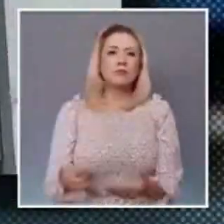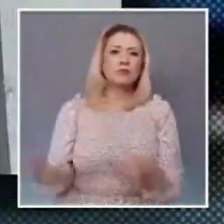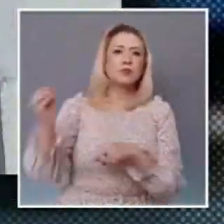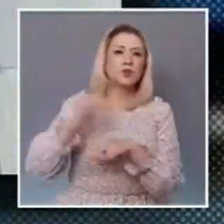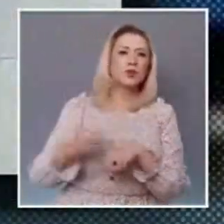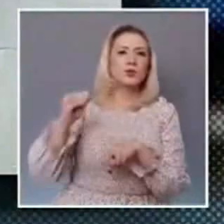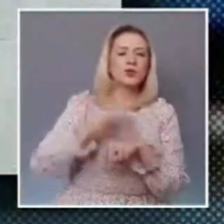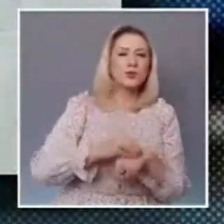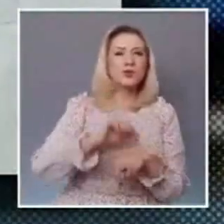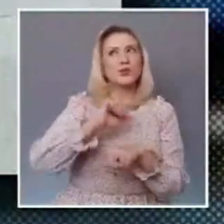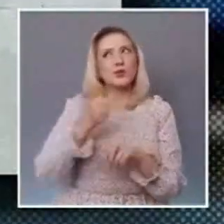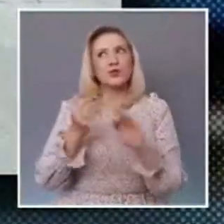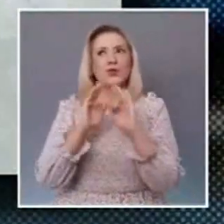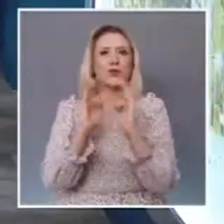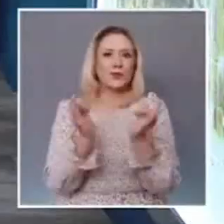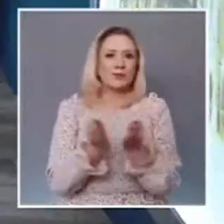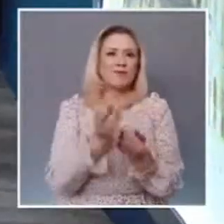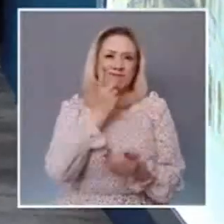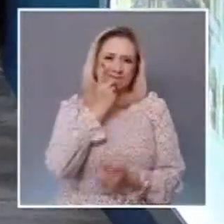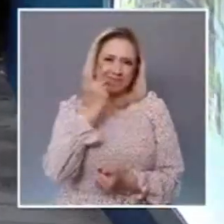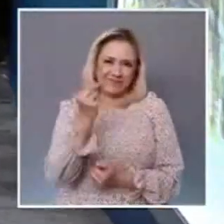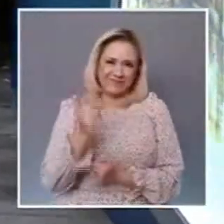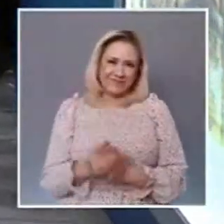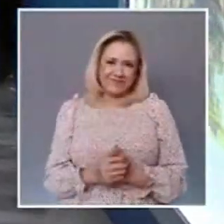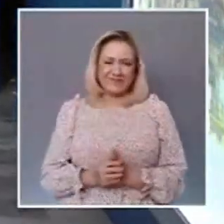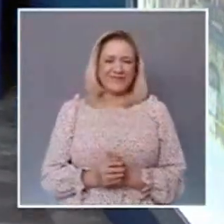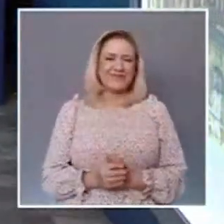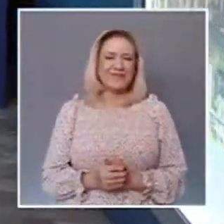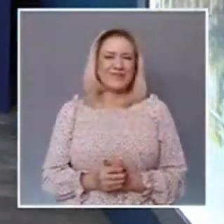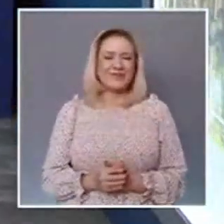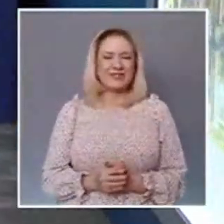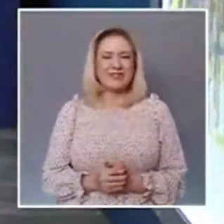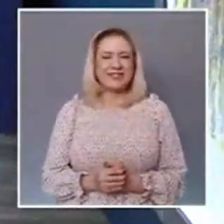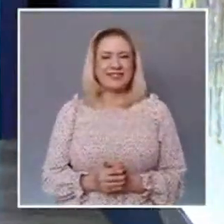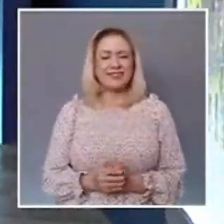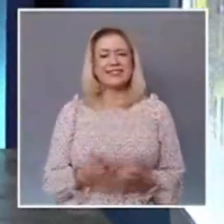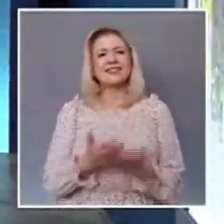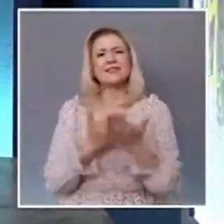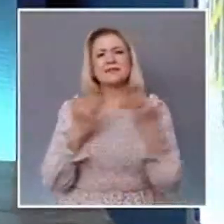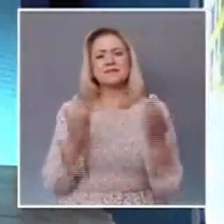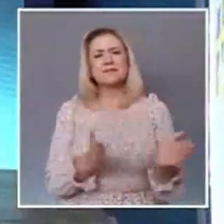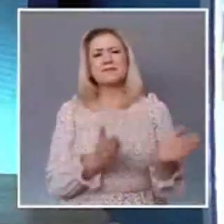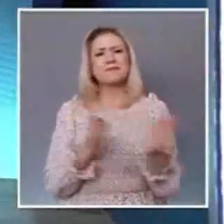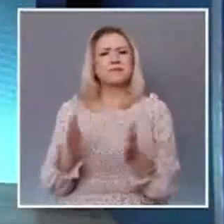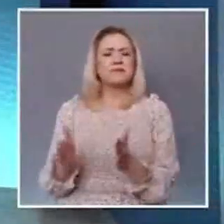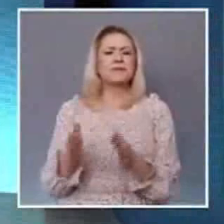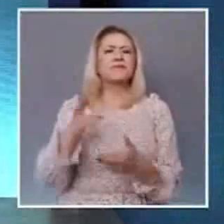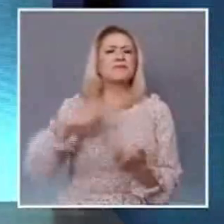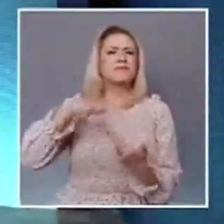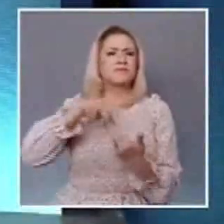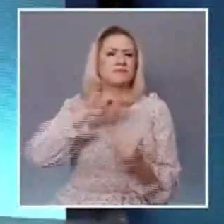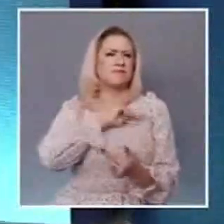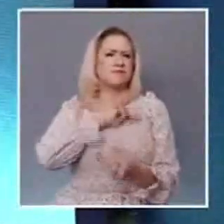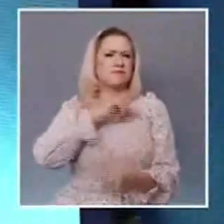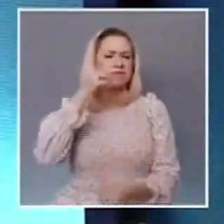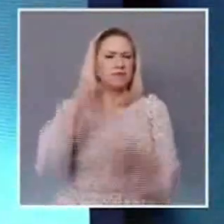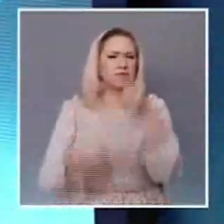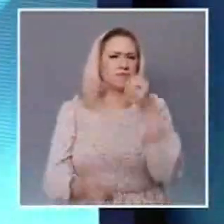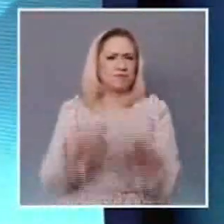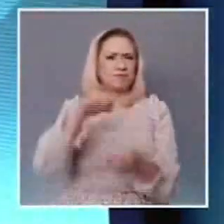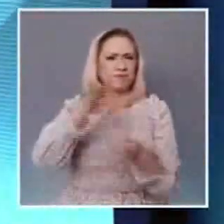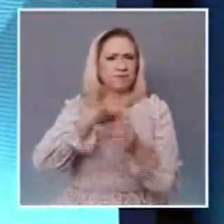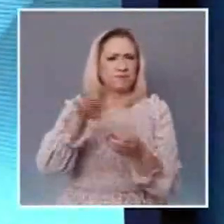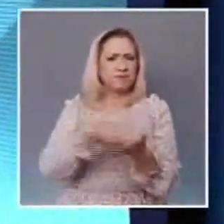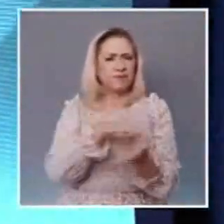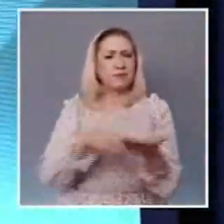la Federación, Jesús Daza. Vamos con más noticias. La Sala Regional Especializada del Tribunal Electoral determinó